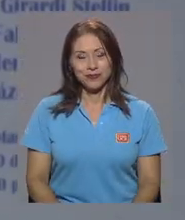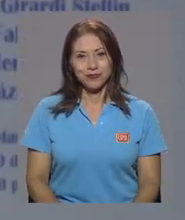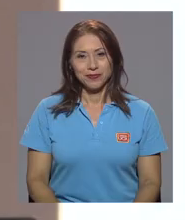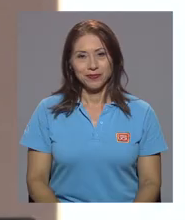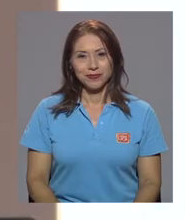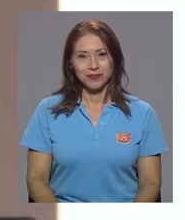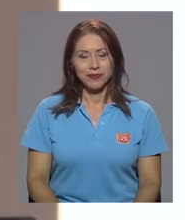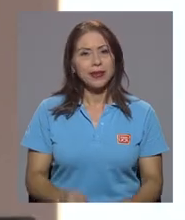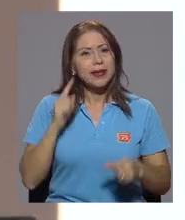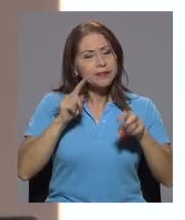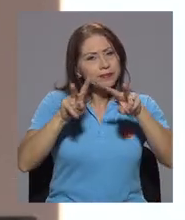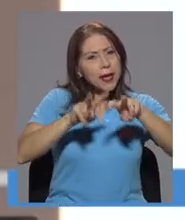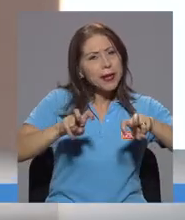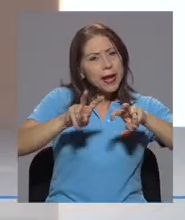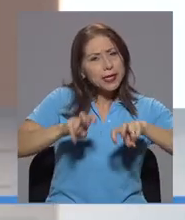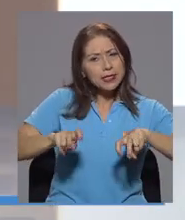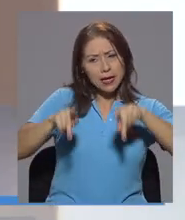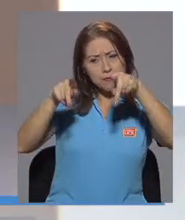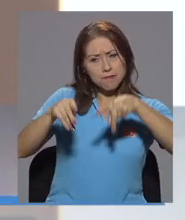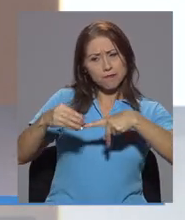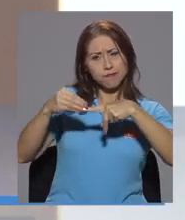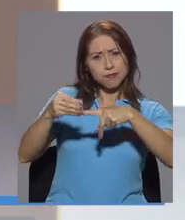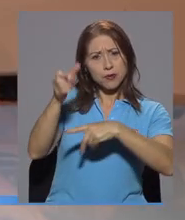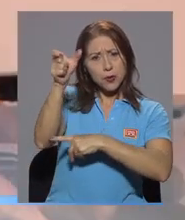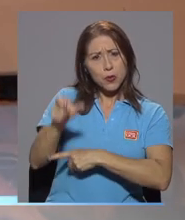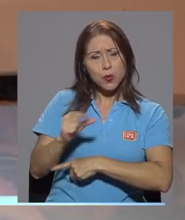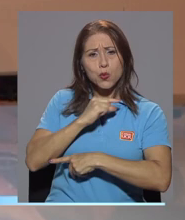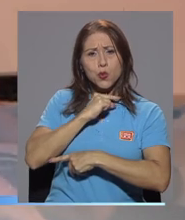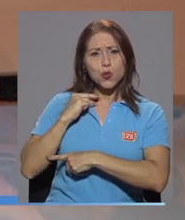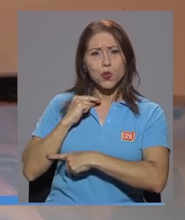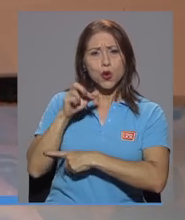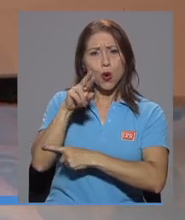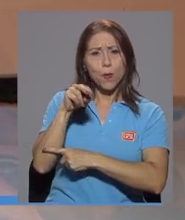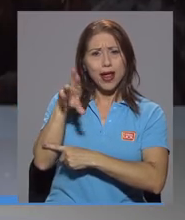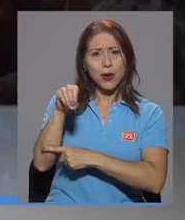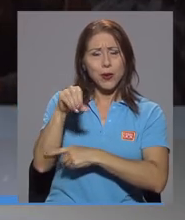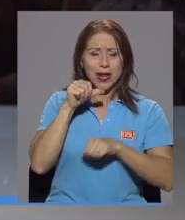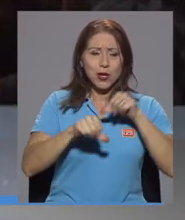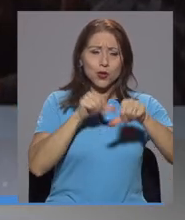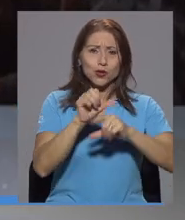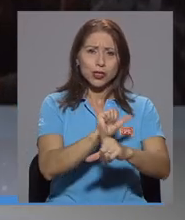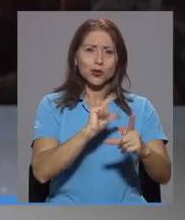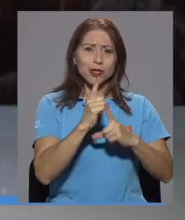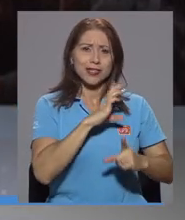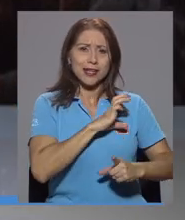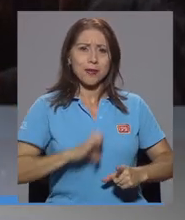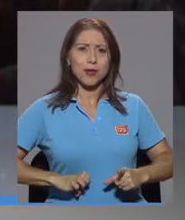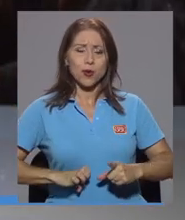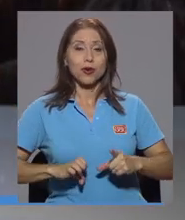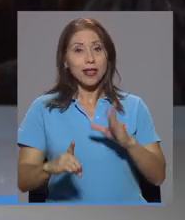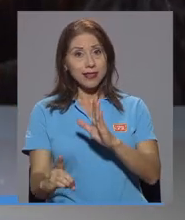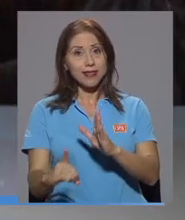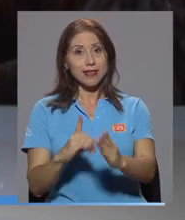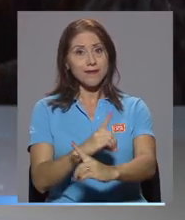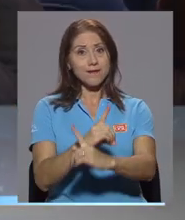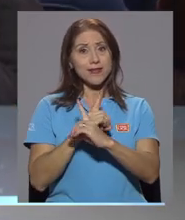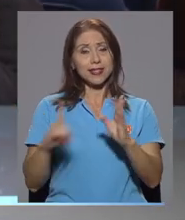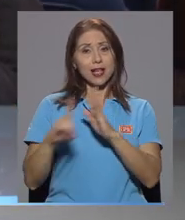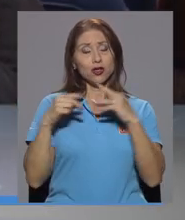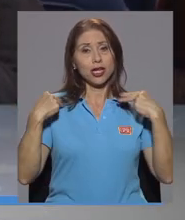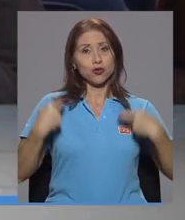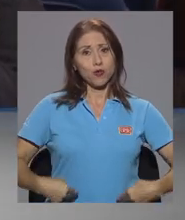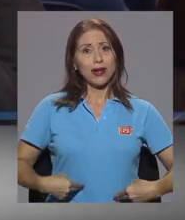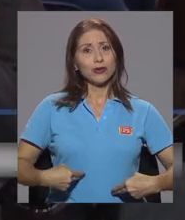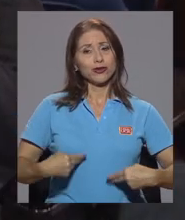analizar el protagonismo de montillo romero en las luchas sociales del salvador y la defensa de los derechos humanos que lo llevaron hasta su muerte